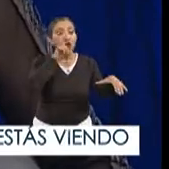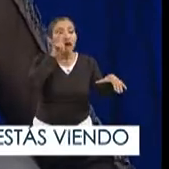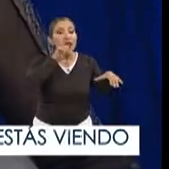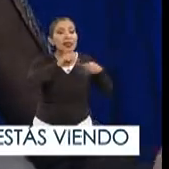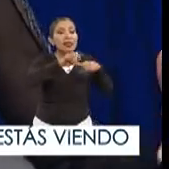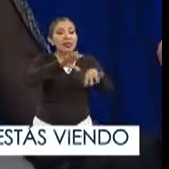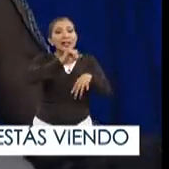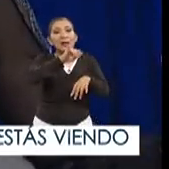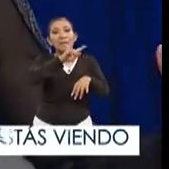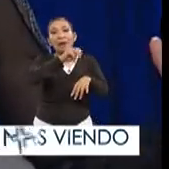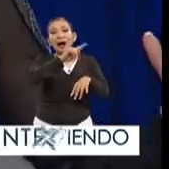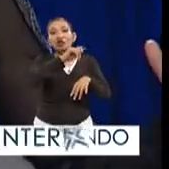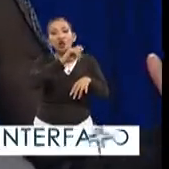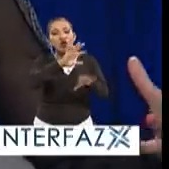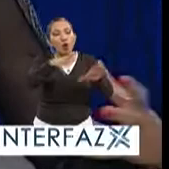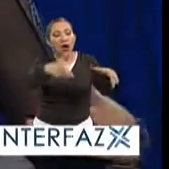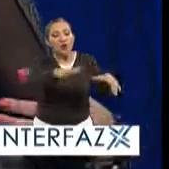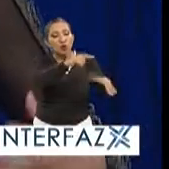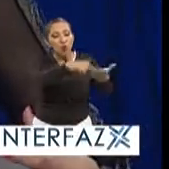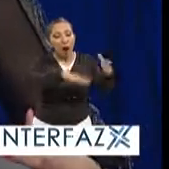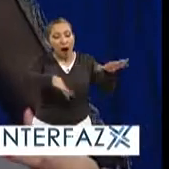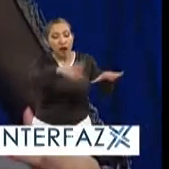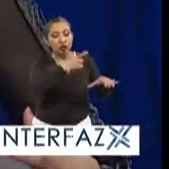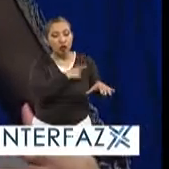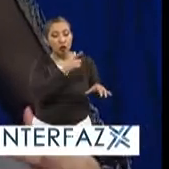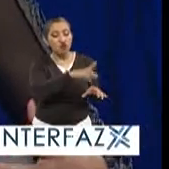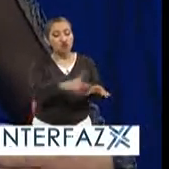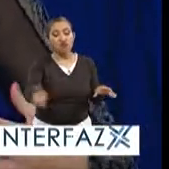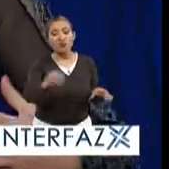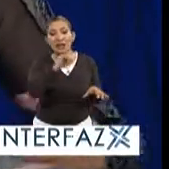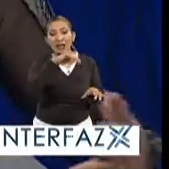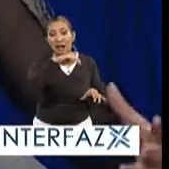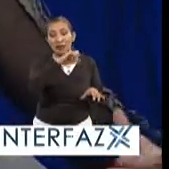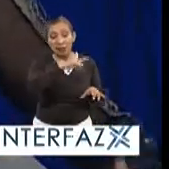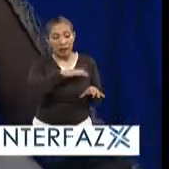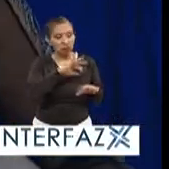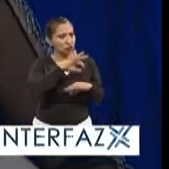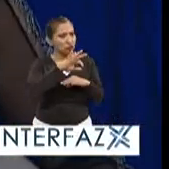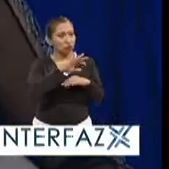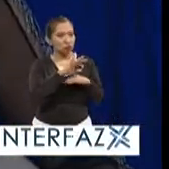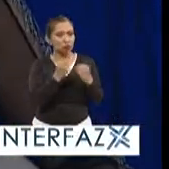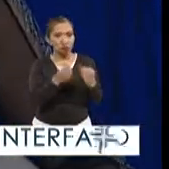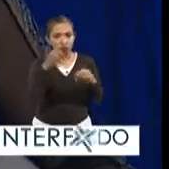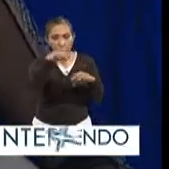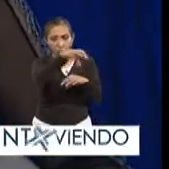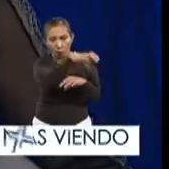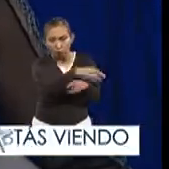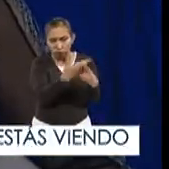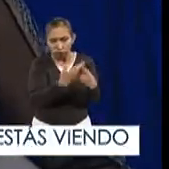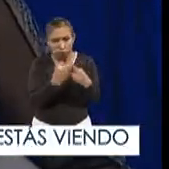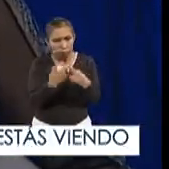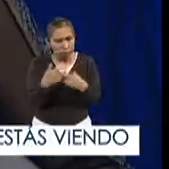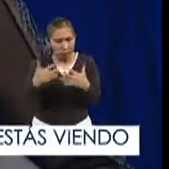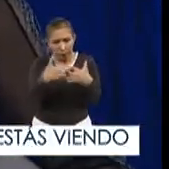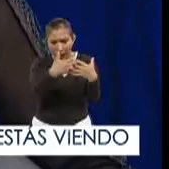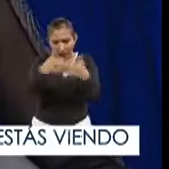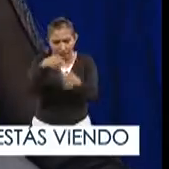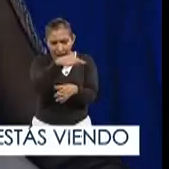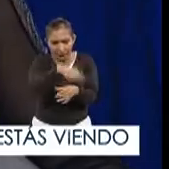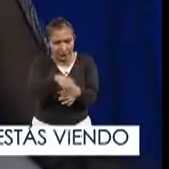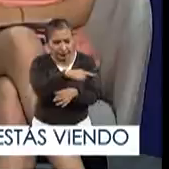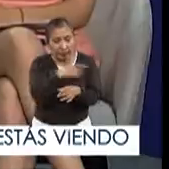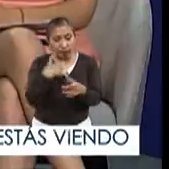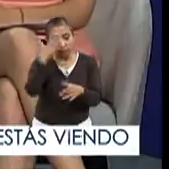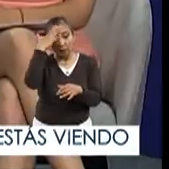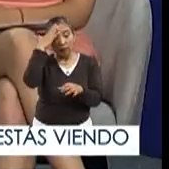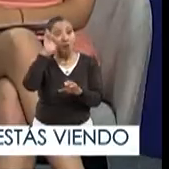Impacto. No es un ecosistema en donde estemos solo el instituto, insisto, somos una gran cantidad de empresas que